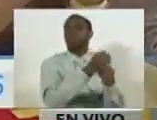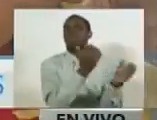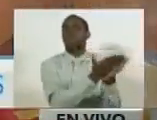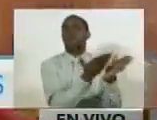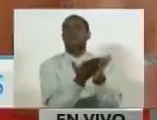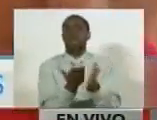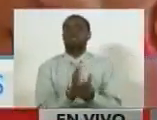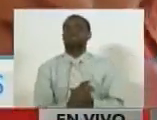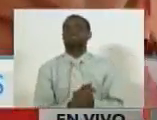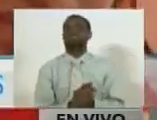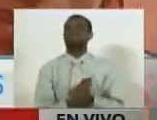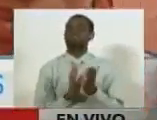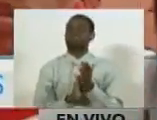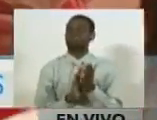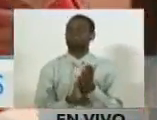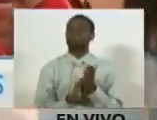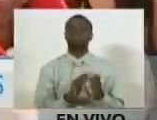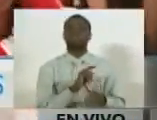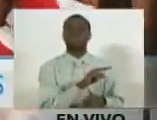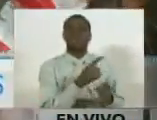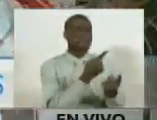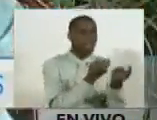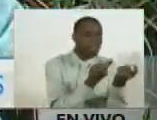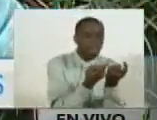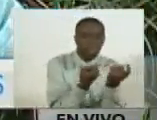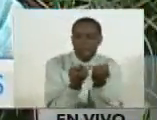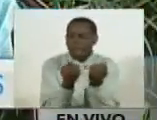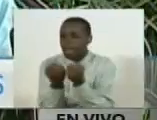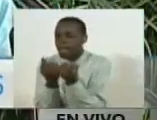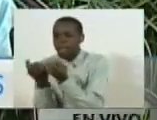Hagamos una consulta intensa, profunda,